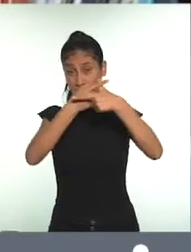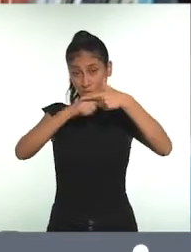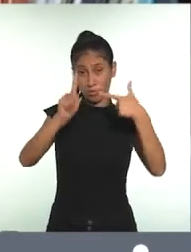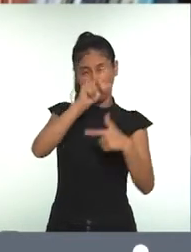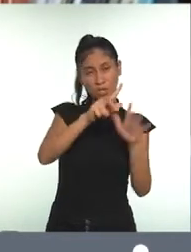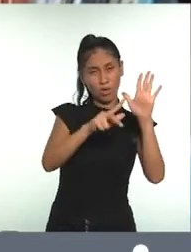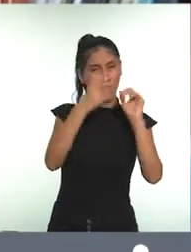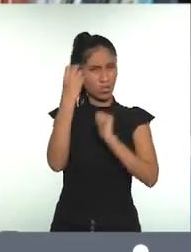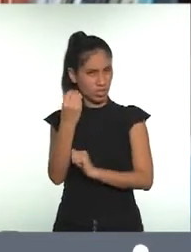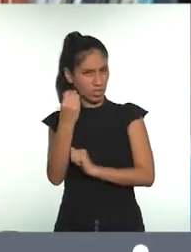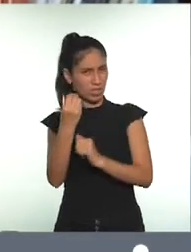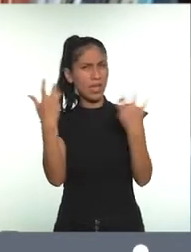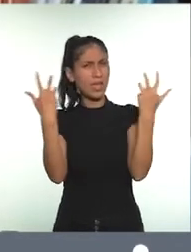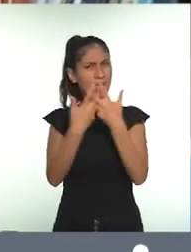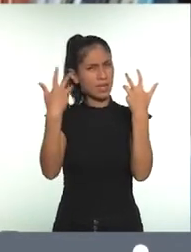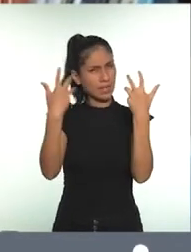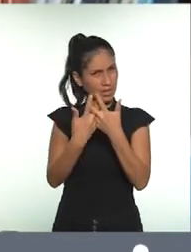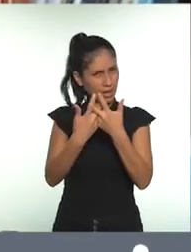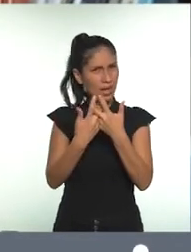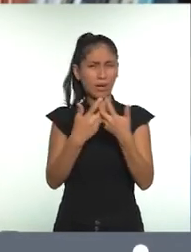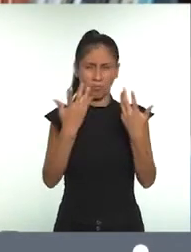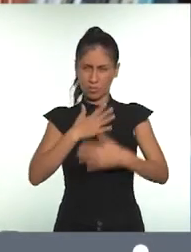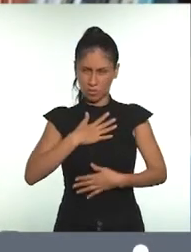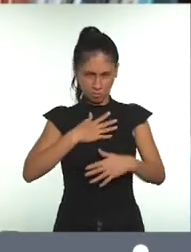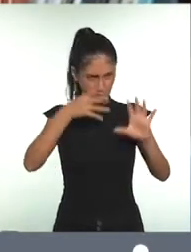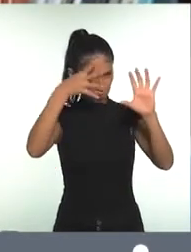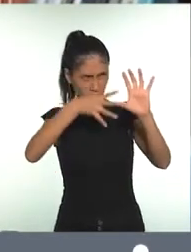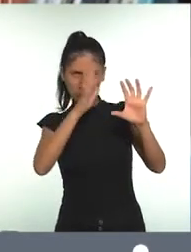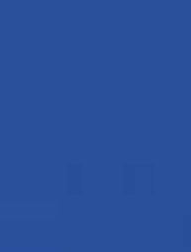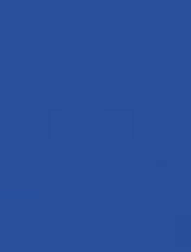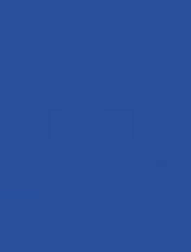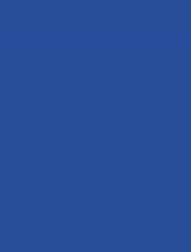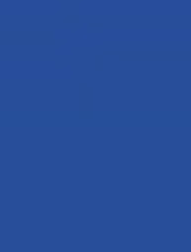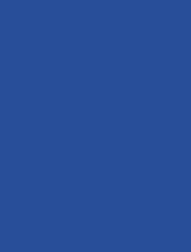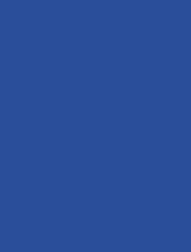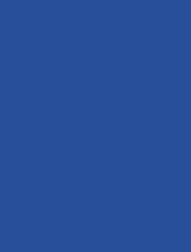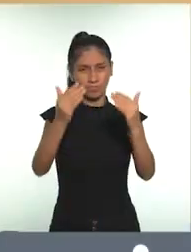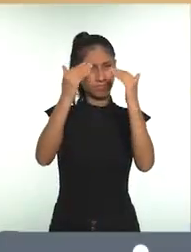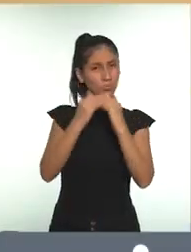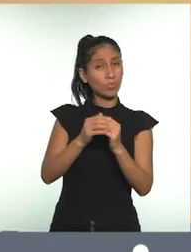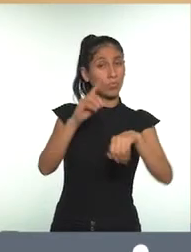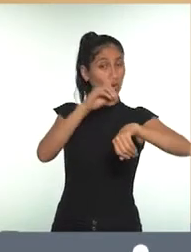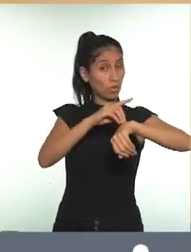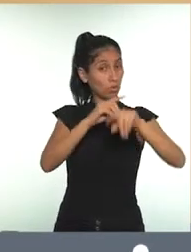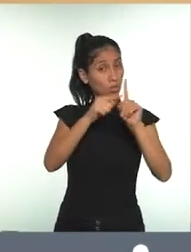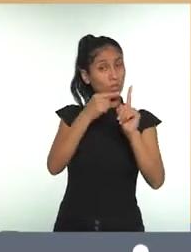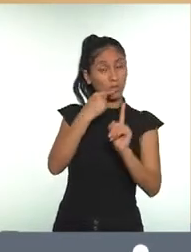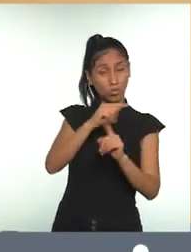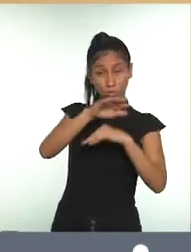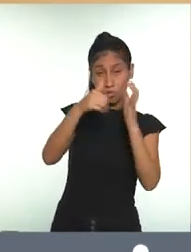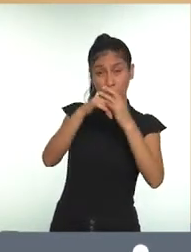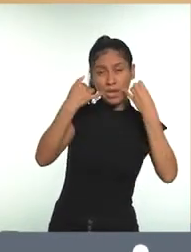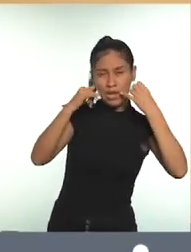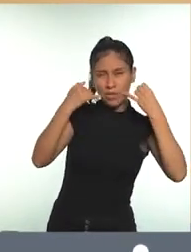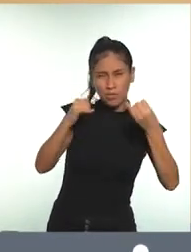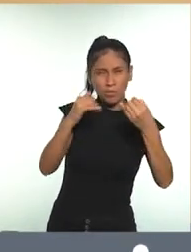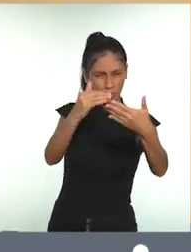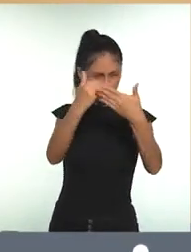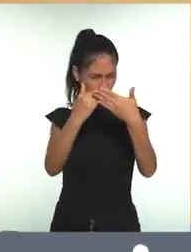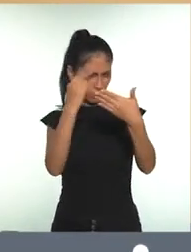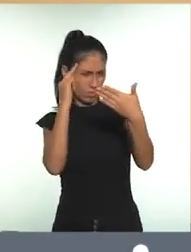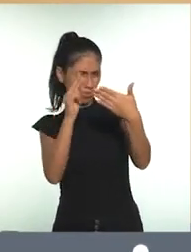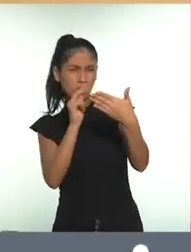120/80 es un parámetro ideal para disminuir el riesgo de enfermedades cardiovasculares. Cuando el doctor nos dio toda esta